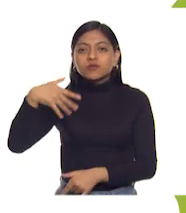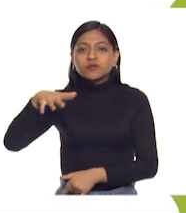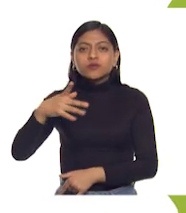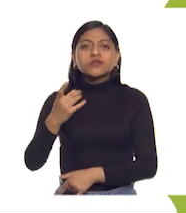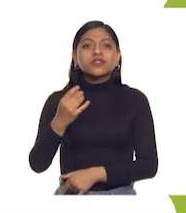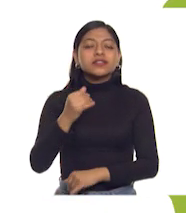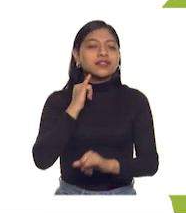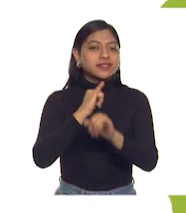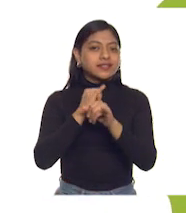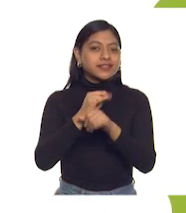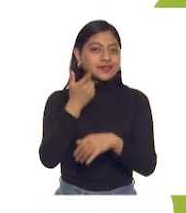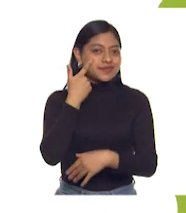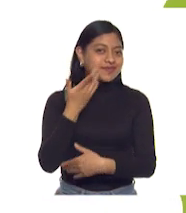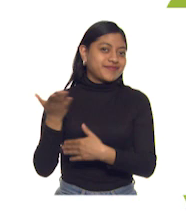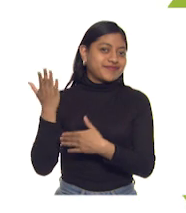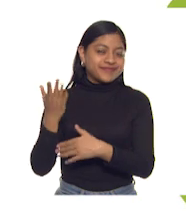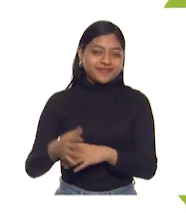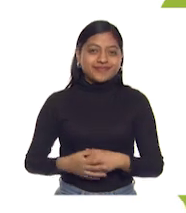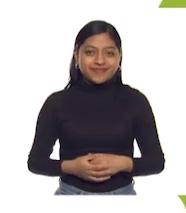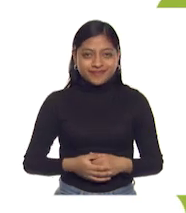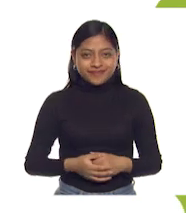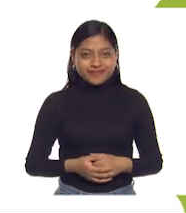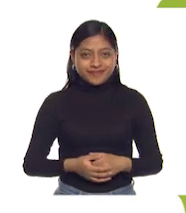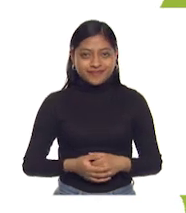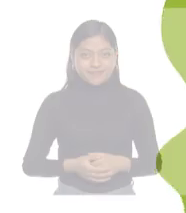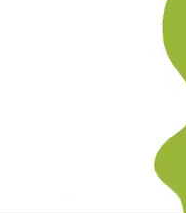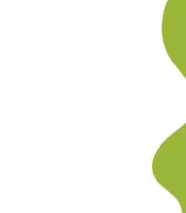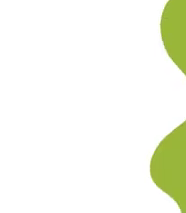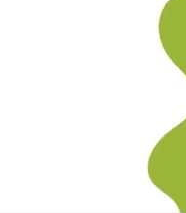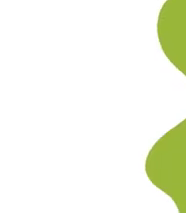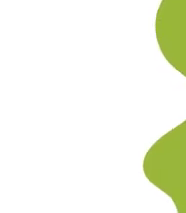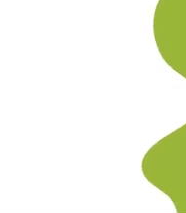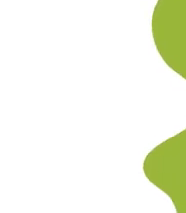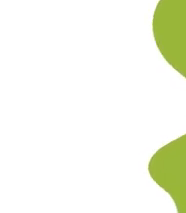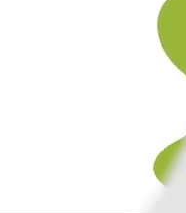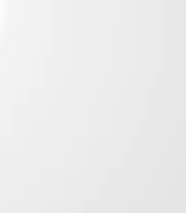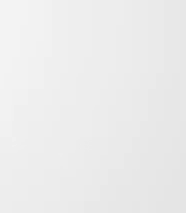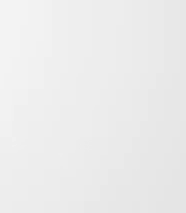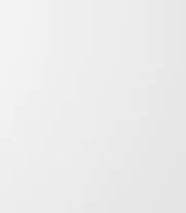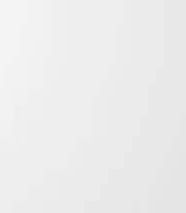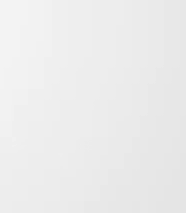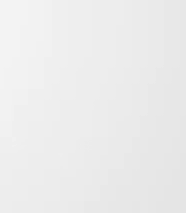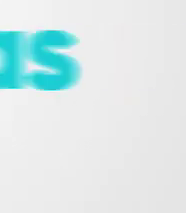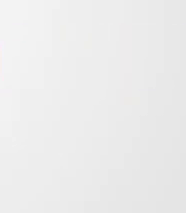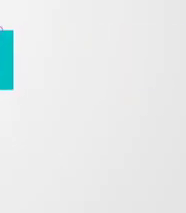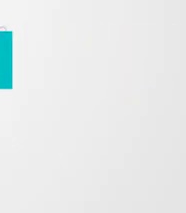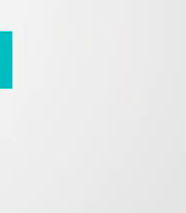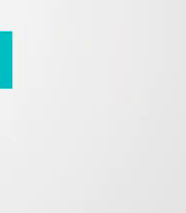siguiente liga: aprendeencasa.sep.gov.mx.